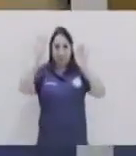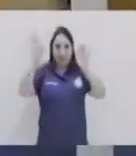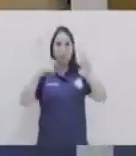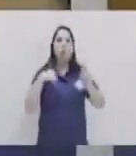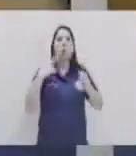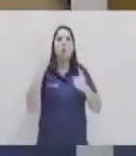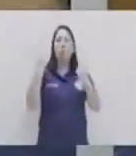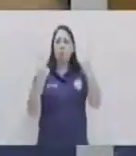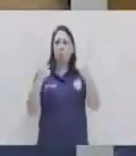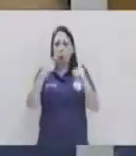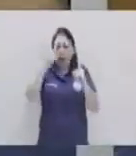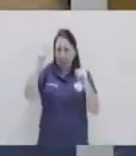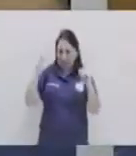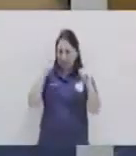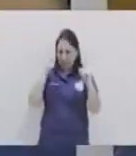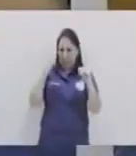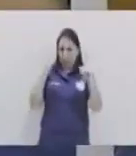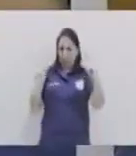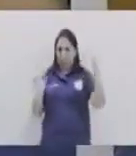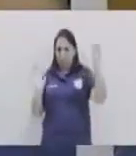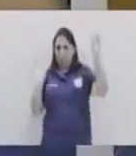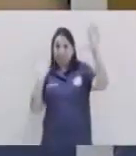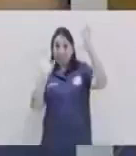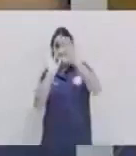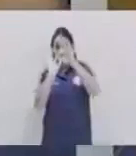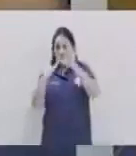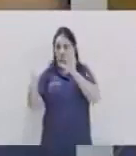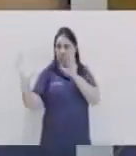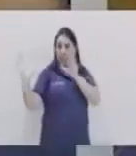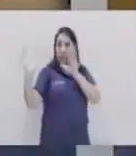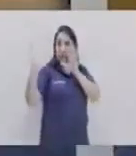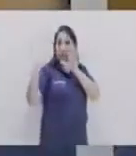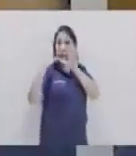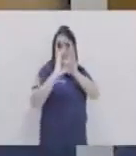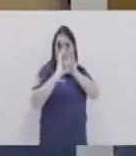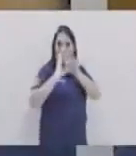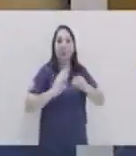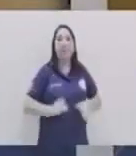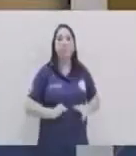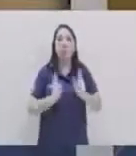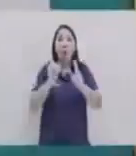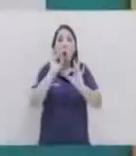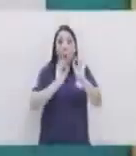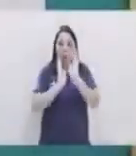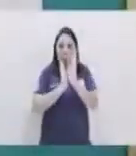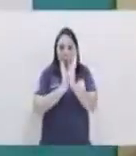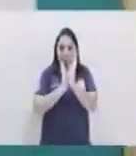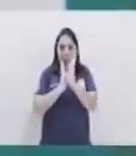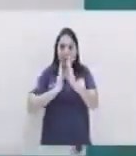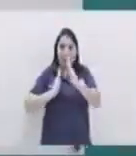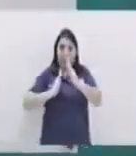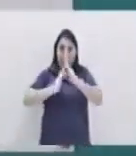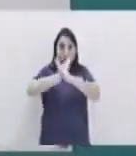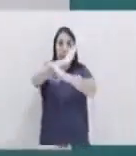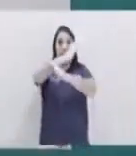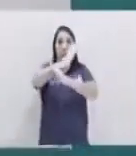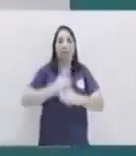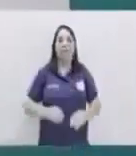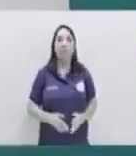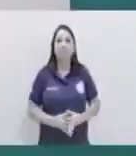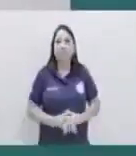cuál es el punto o cuáles son los intersectos donde esta parábola se va a cruzar con el eje